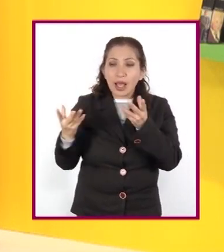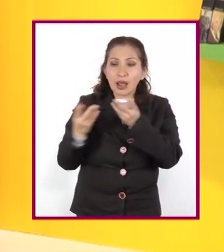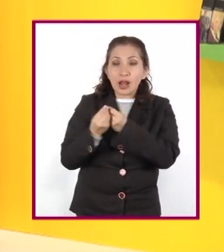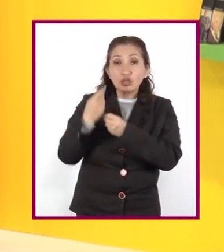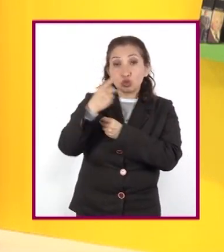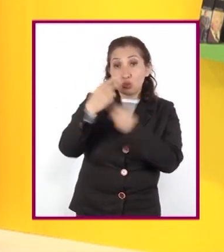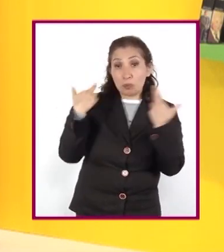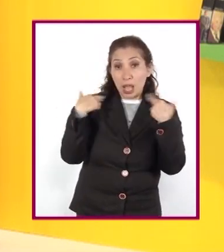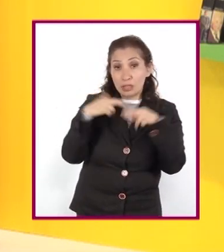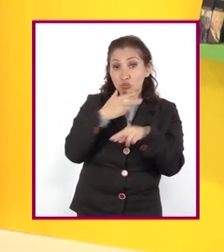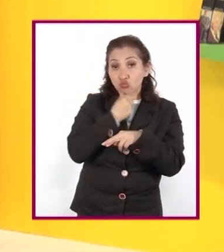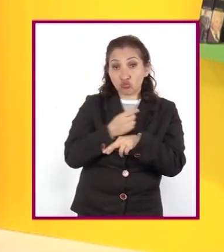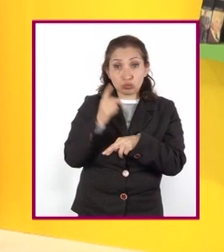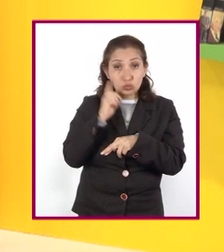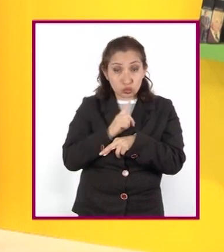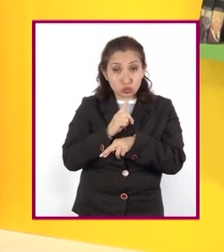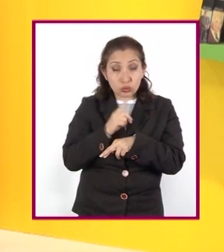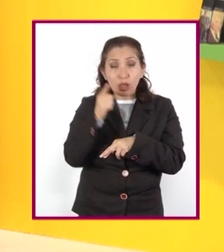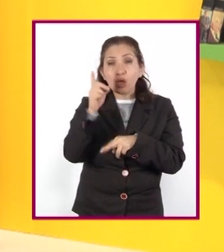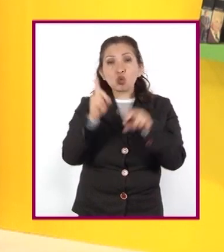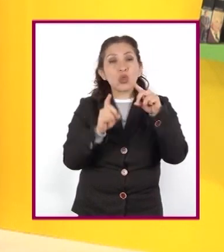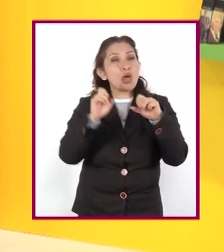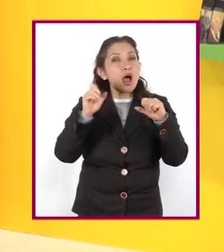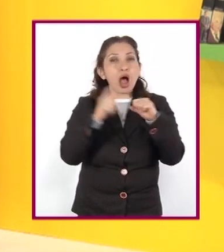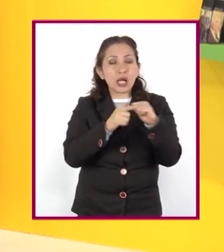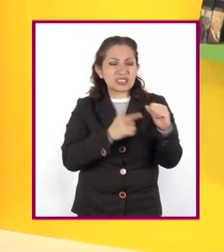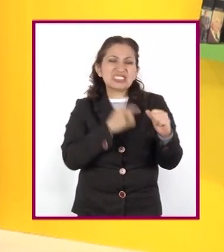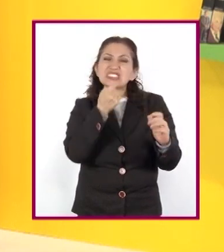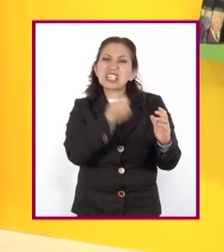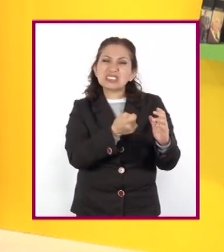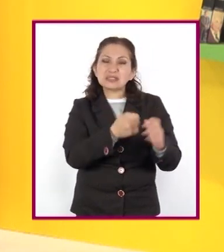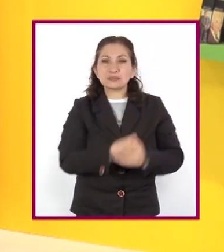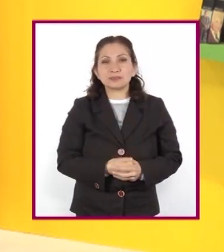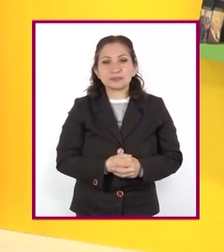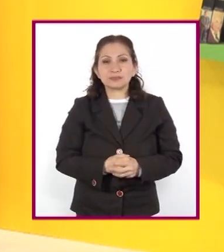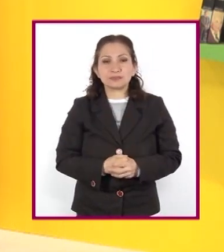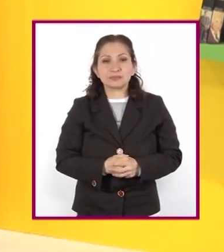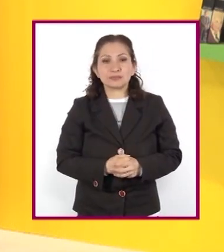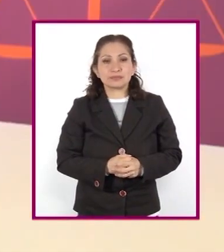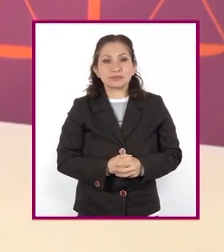su profesora o profesor las dudas que les hayan surgido.